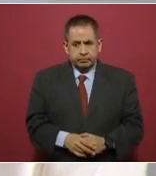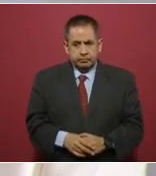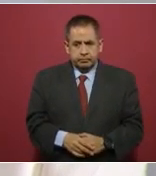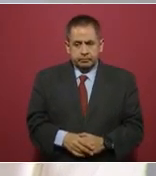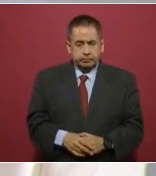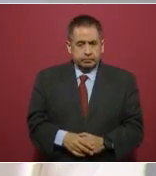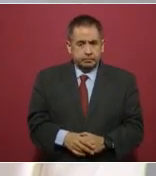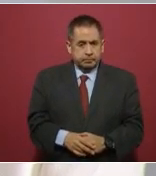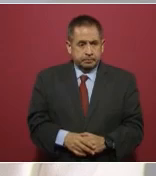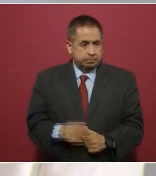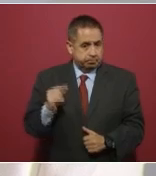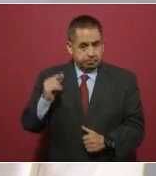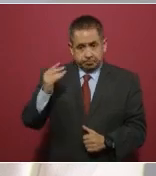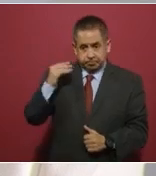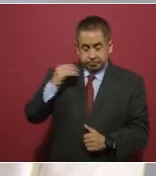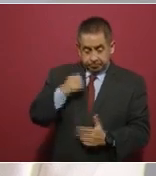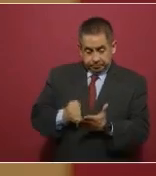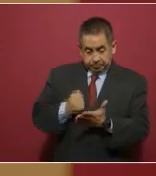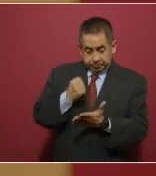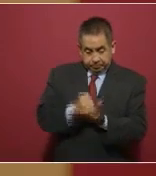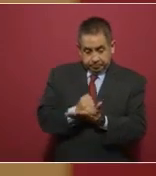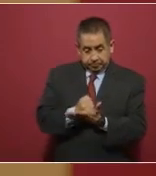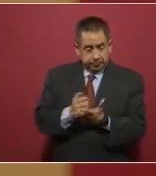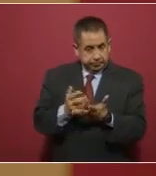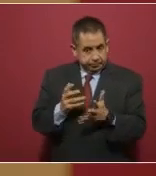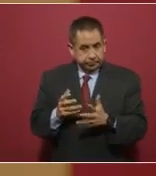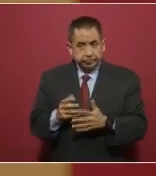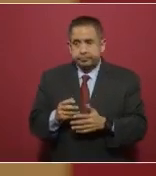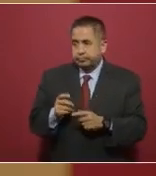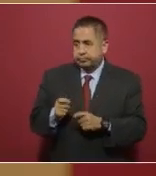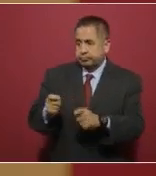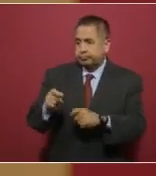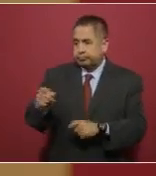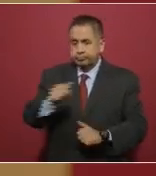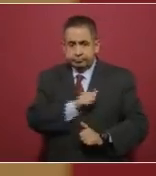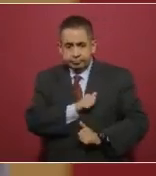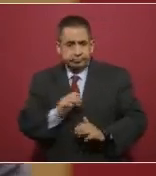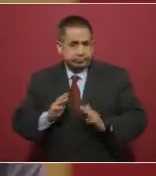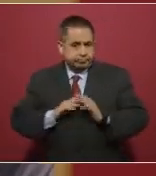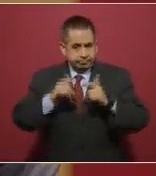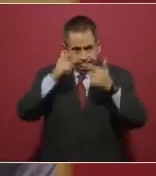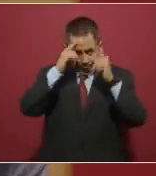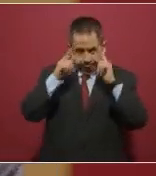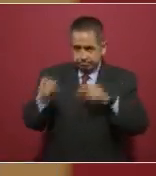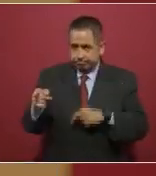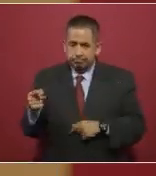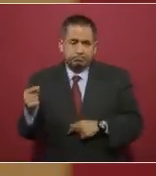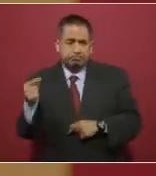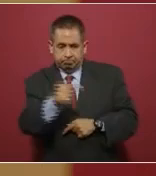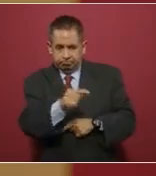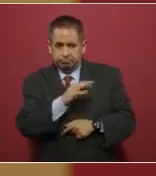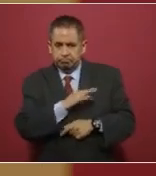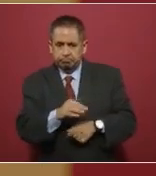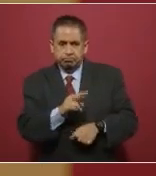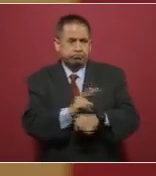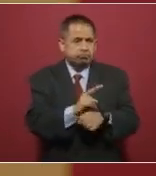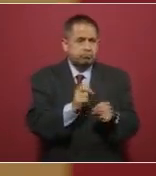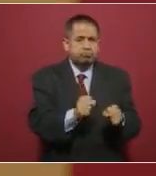Esto que se aprobó, el que puedan ahora estas fuerzas ayudarnos en las tareas de